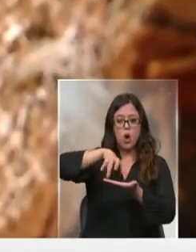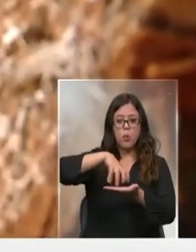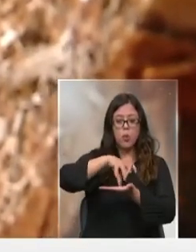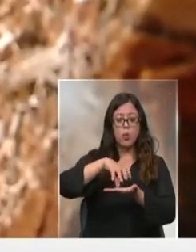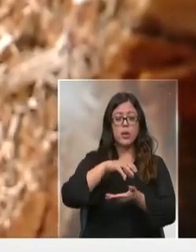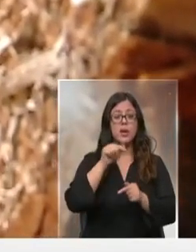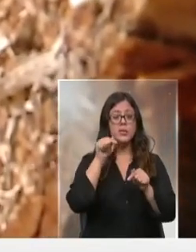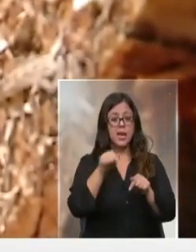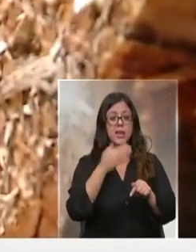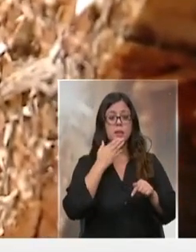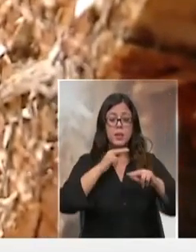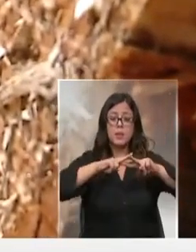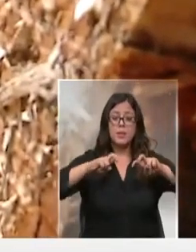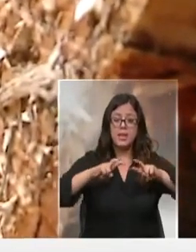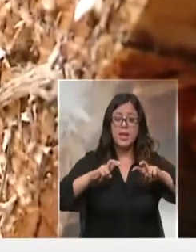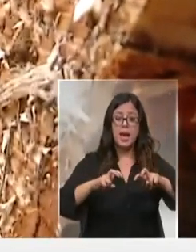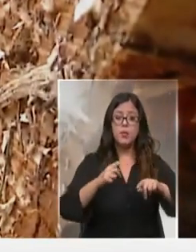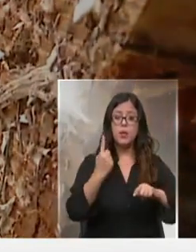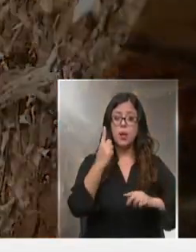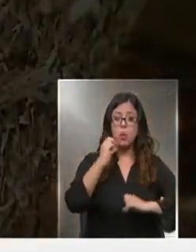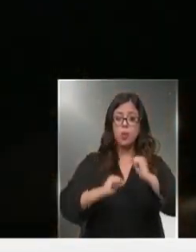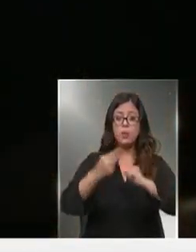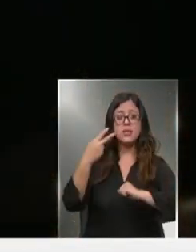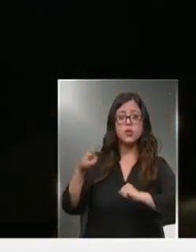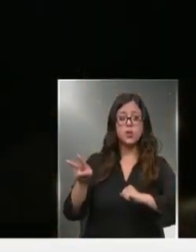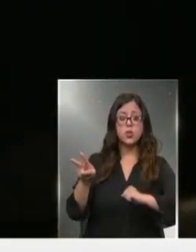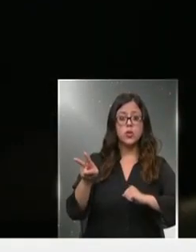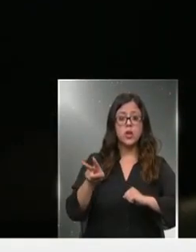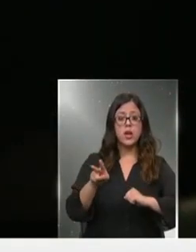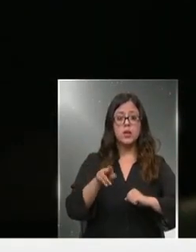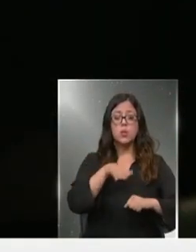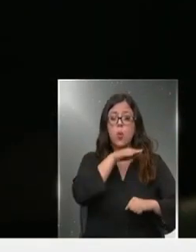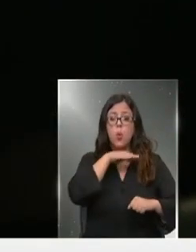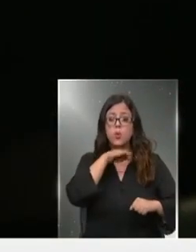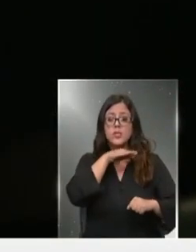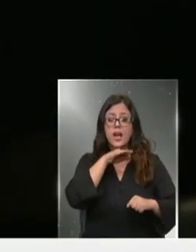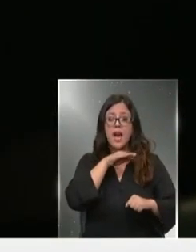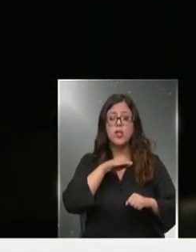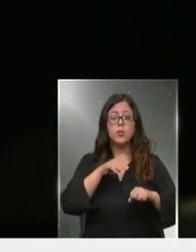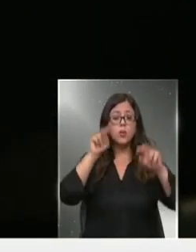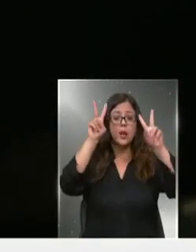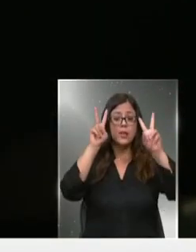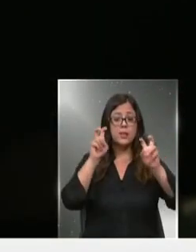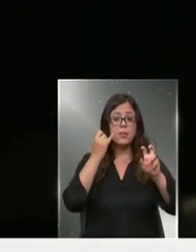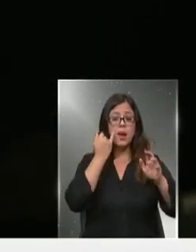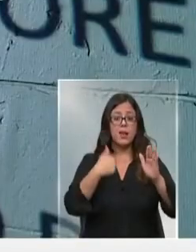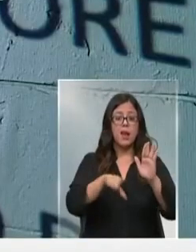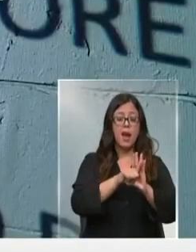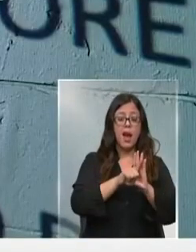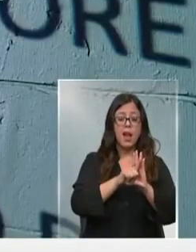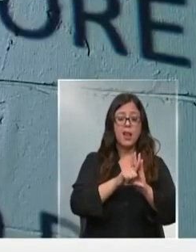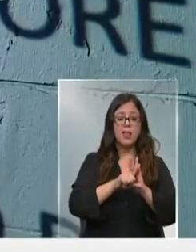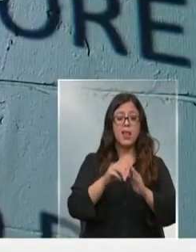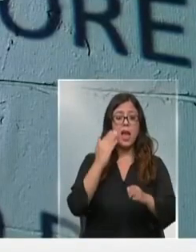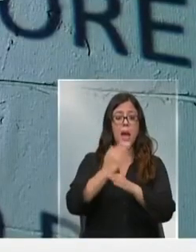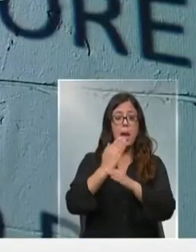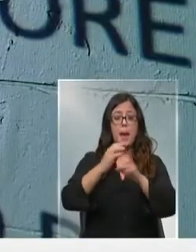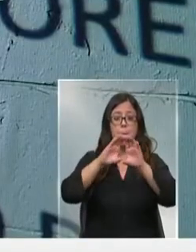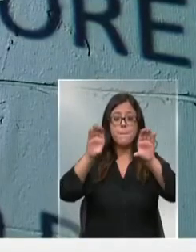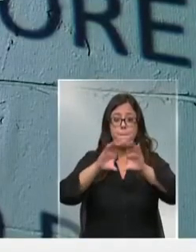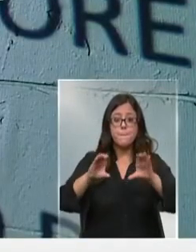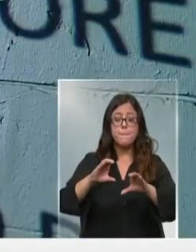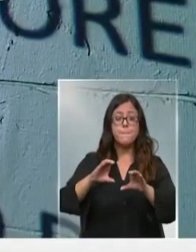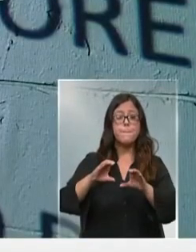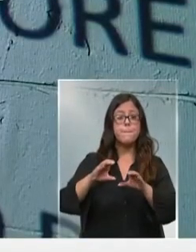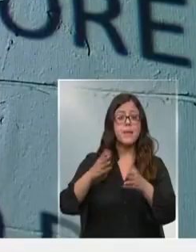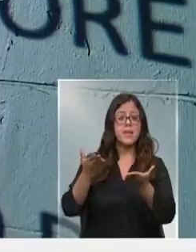todo. Averiguamos que una de sus empresas, usada para blanquear el tráfico de madera, el año 2019 firmó un contrato